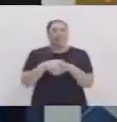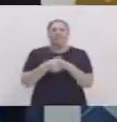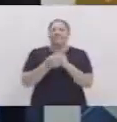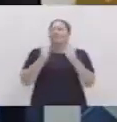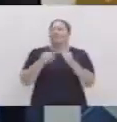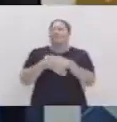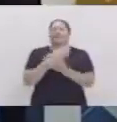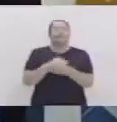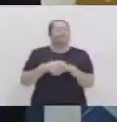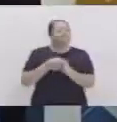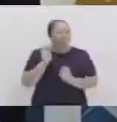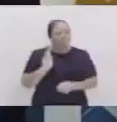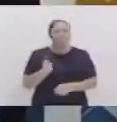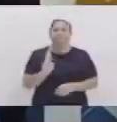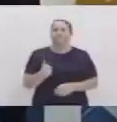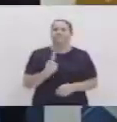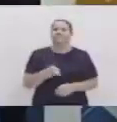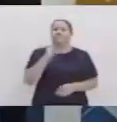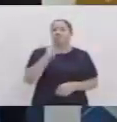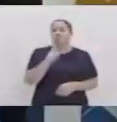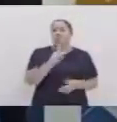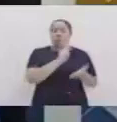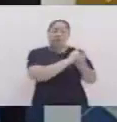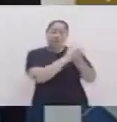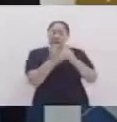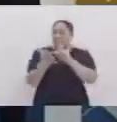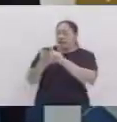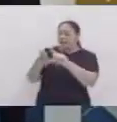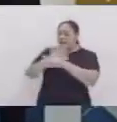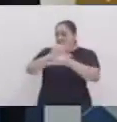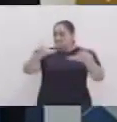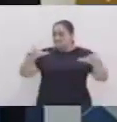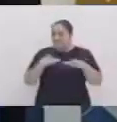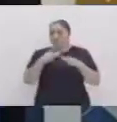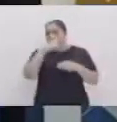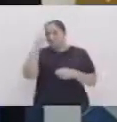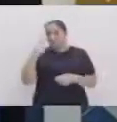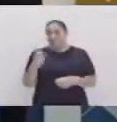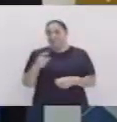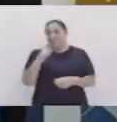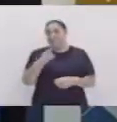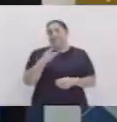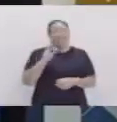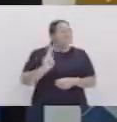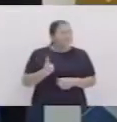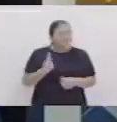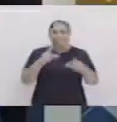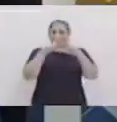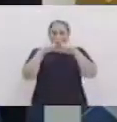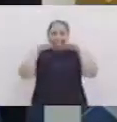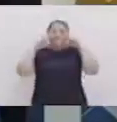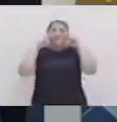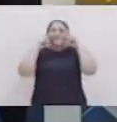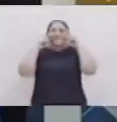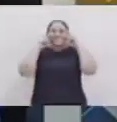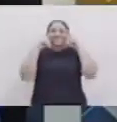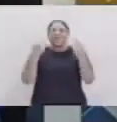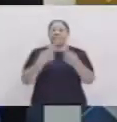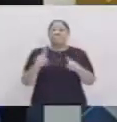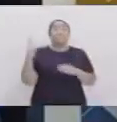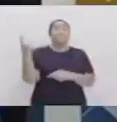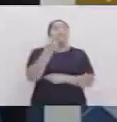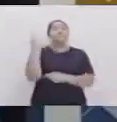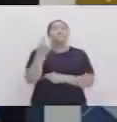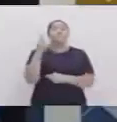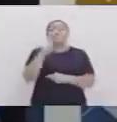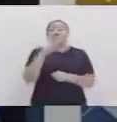muy bien las manos, hacerlo constantemente, mantener su lugar de trabajo muy limpio y ordenado y siempre usar su mascarilla. Pero lo